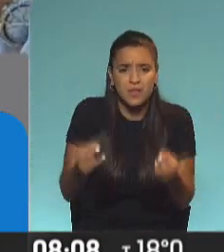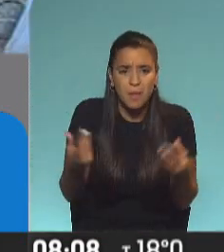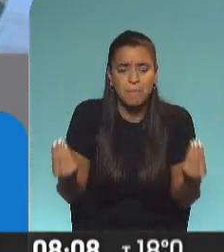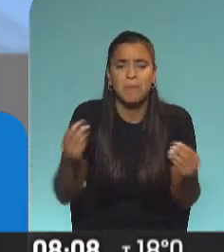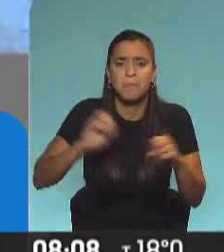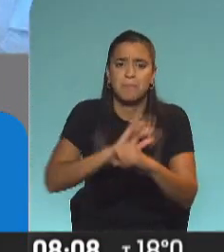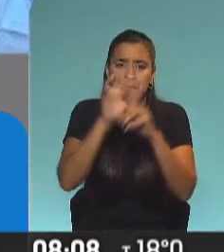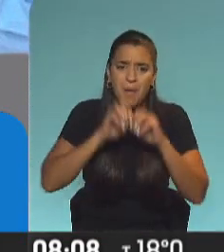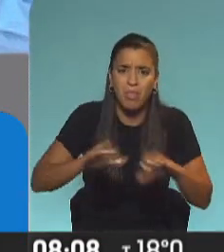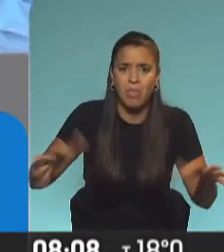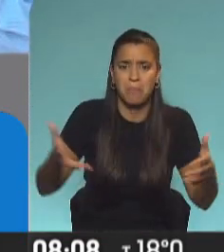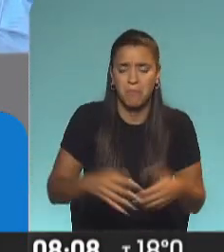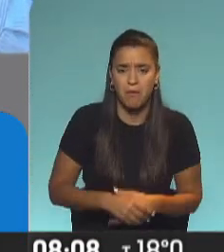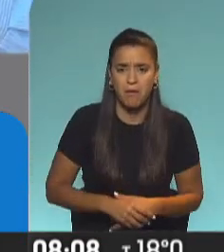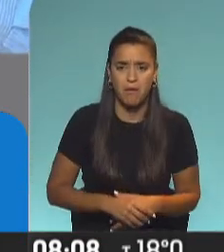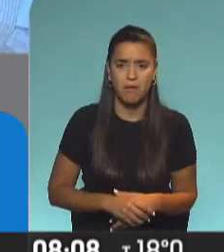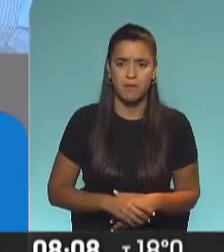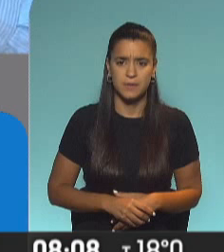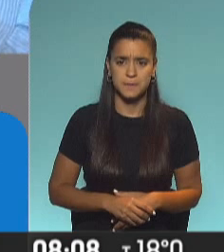de la pandemia con la vacunación.